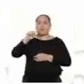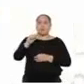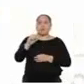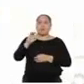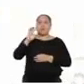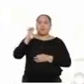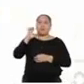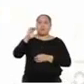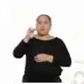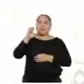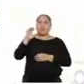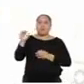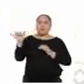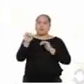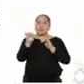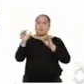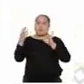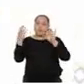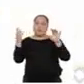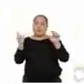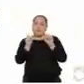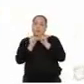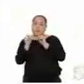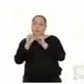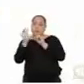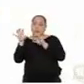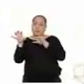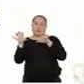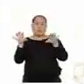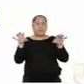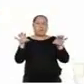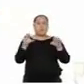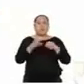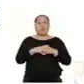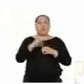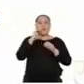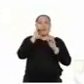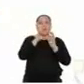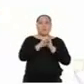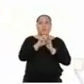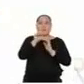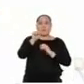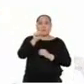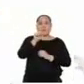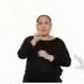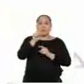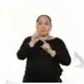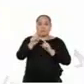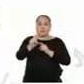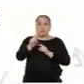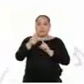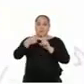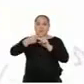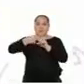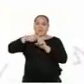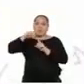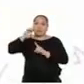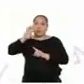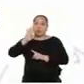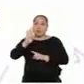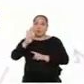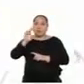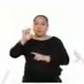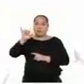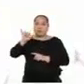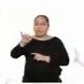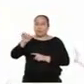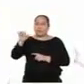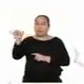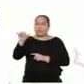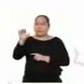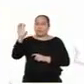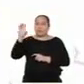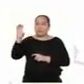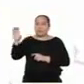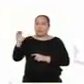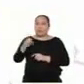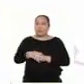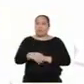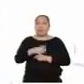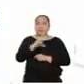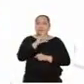variables en ambas ecuaciones. Por ejemplo, A por X más B por Y es igual a C.